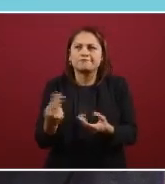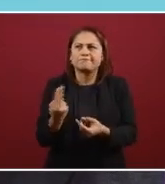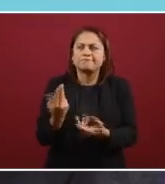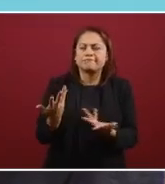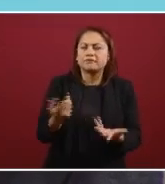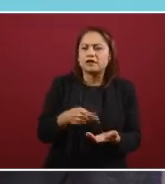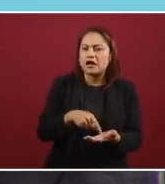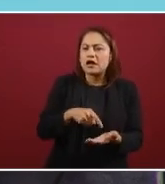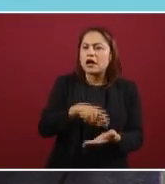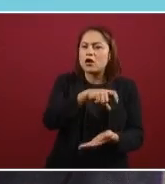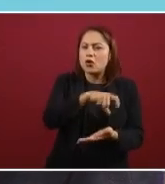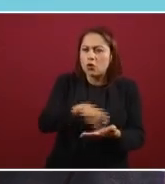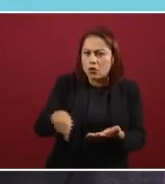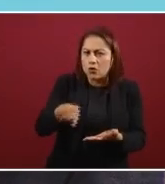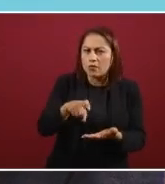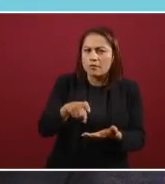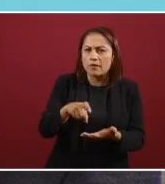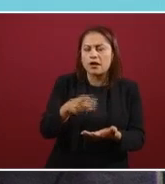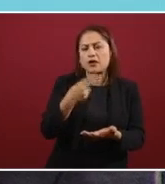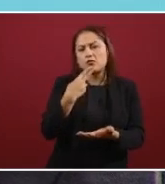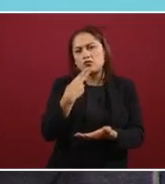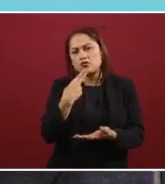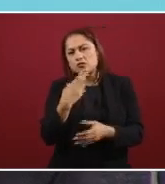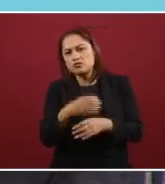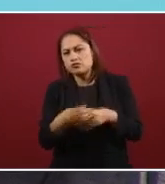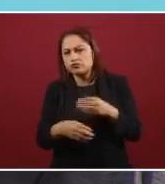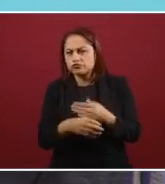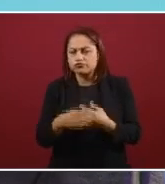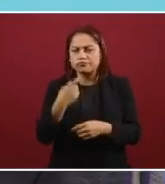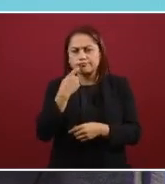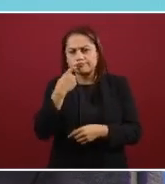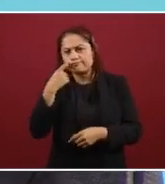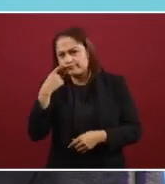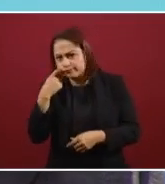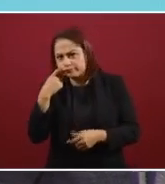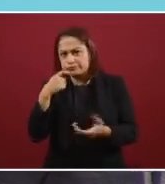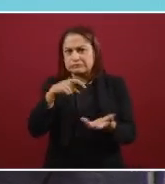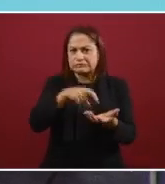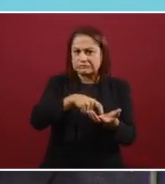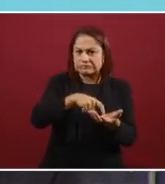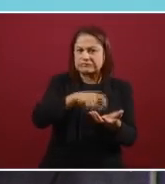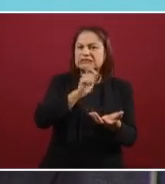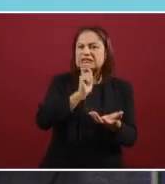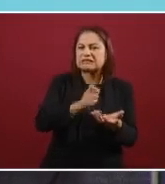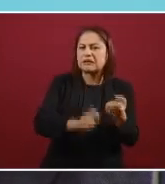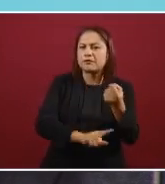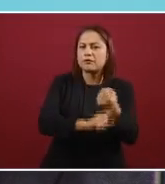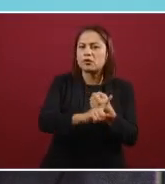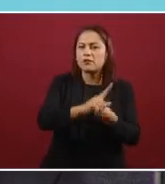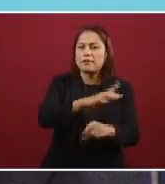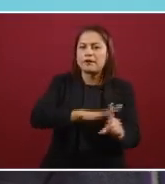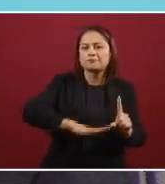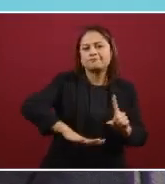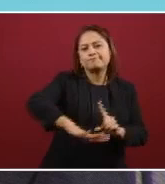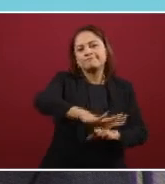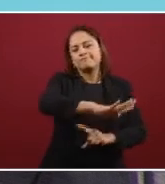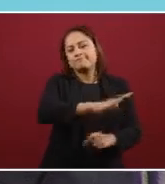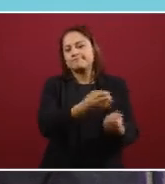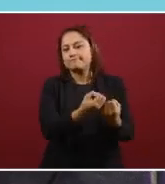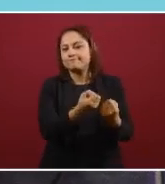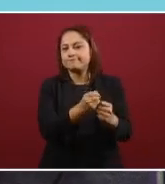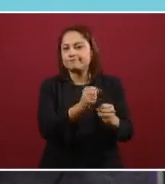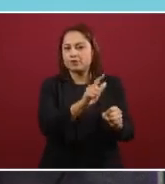psicoactivas o sustancias adictivas es un fenómeno eminentemente social, de carácter de salud